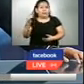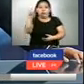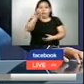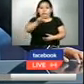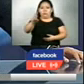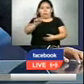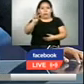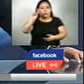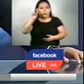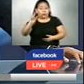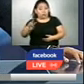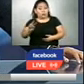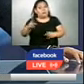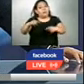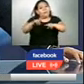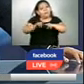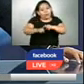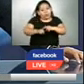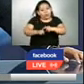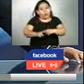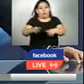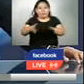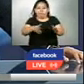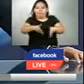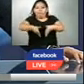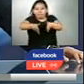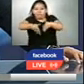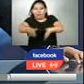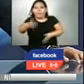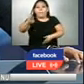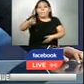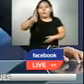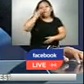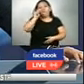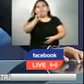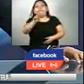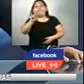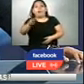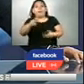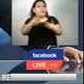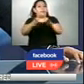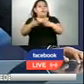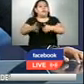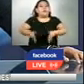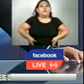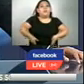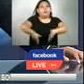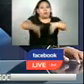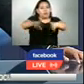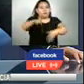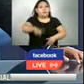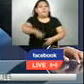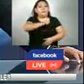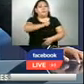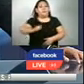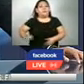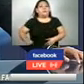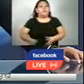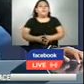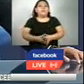semanas de enero. Sin embargo, los controles antidoping siguen instalándose en varias calles y carreteras de El Salvador.